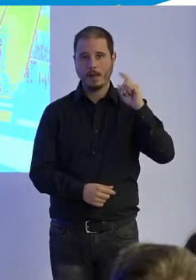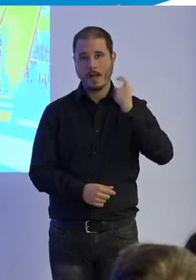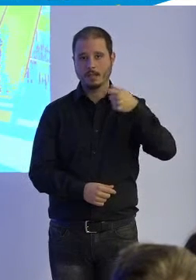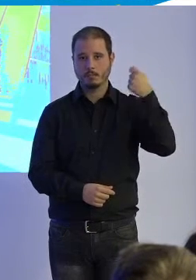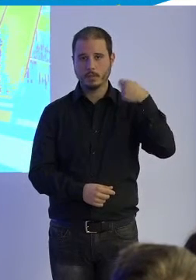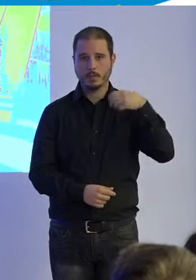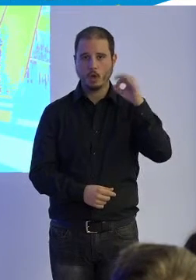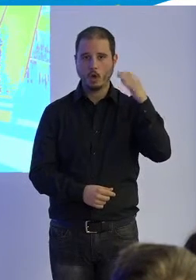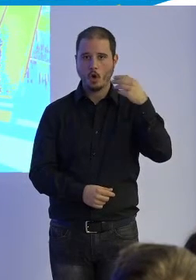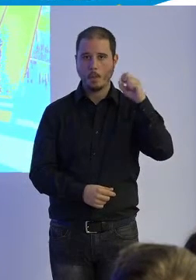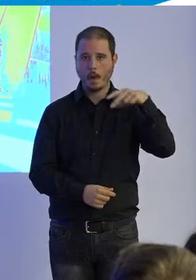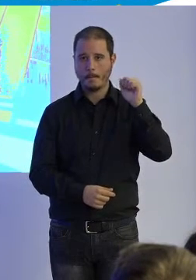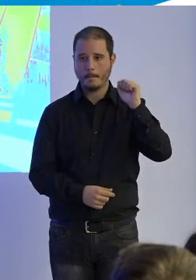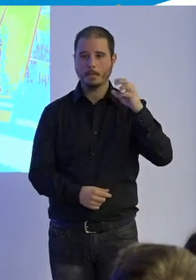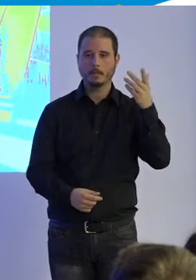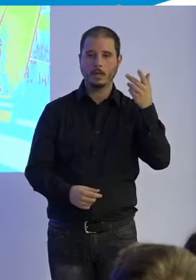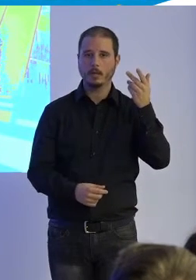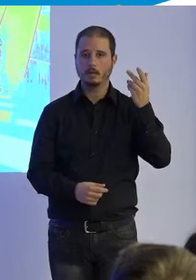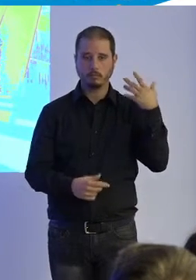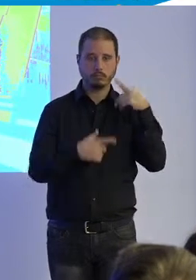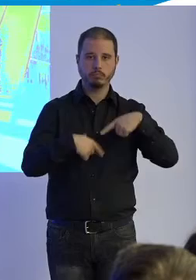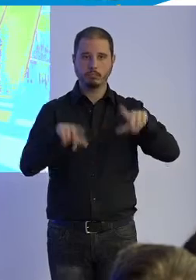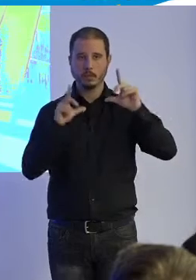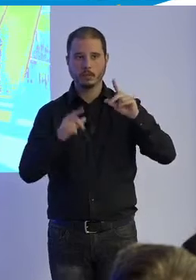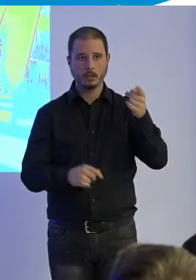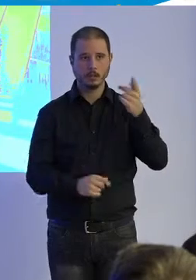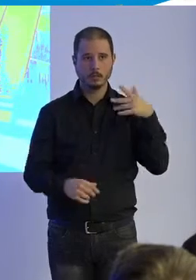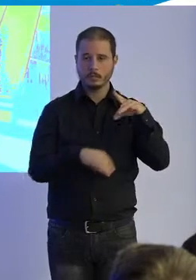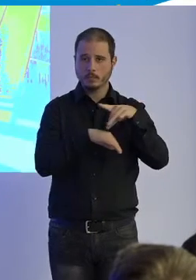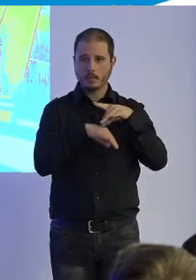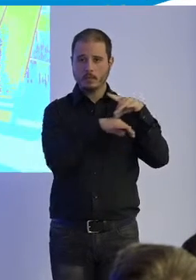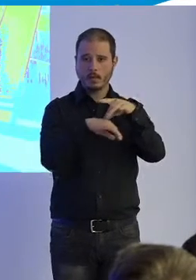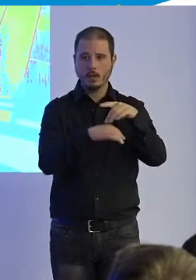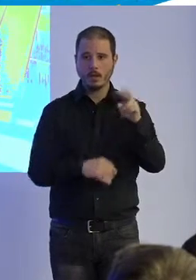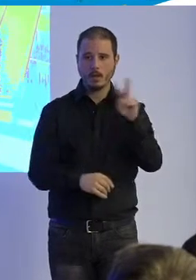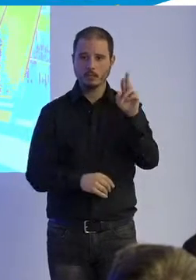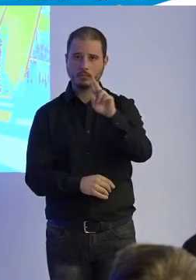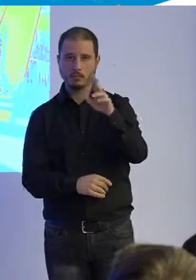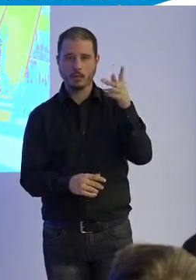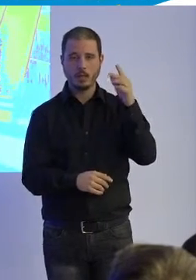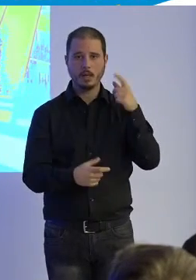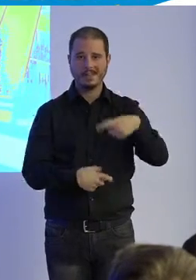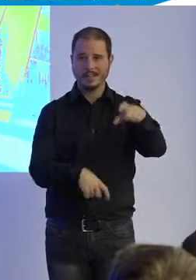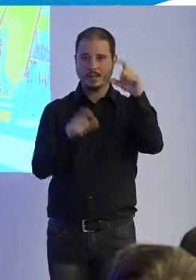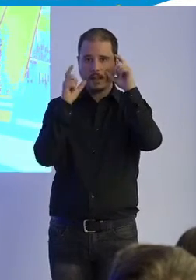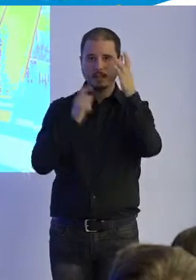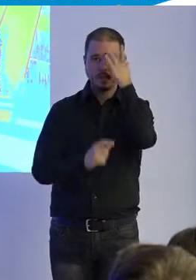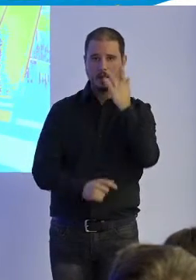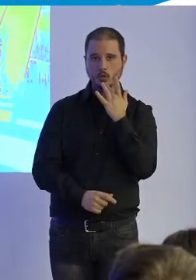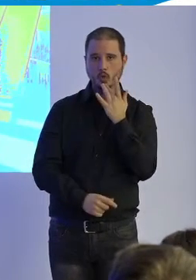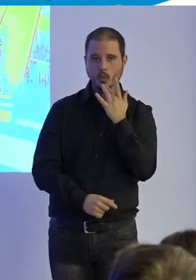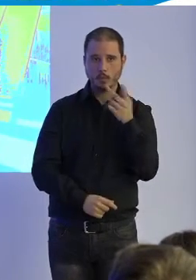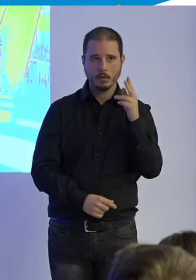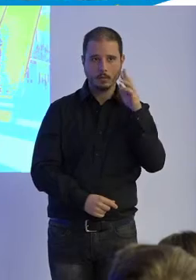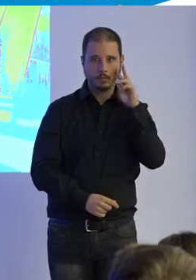Es para Gear, para Samsung Gear VR, para las gafas de Samsung, y hay que